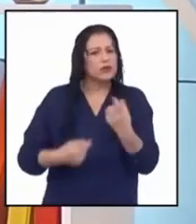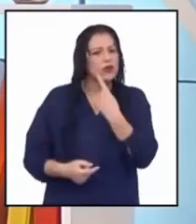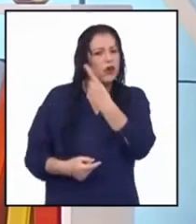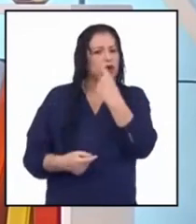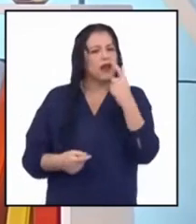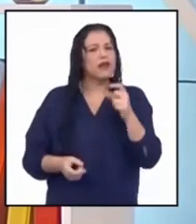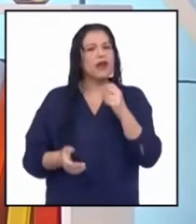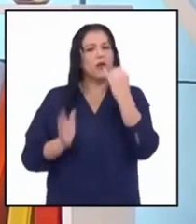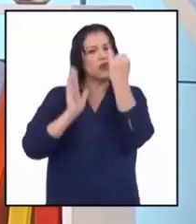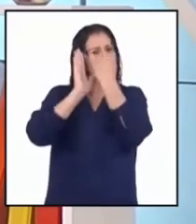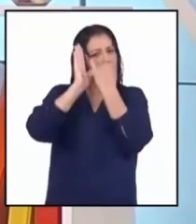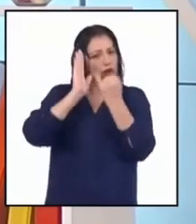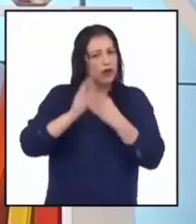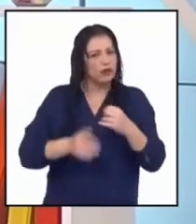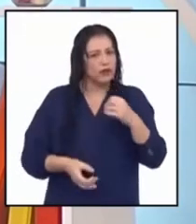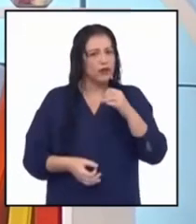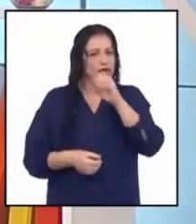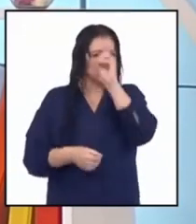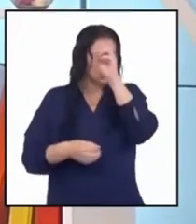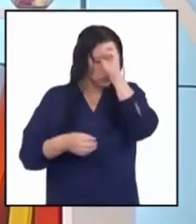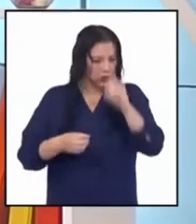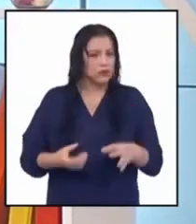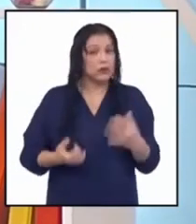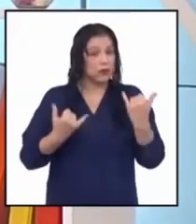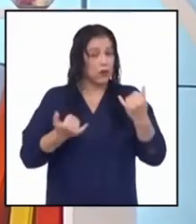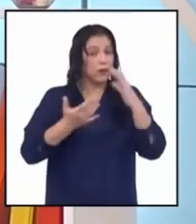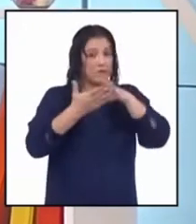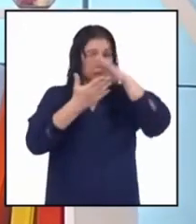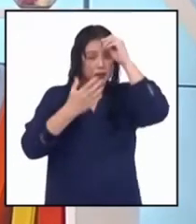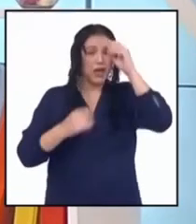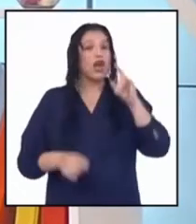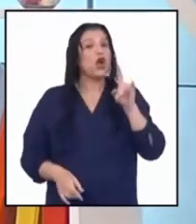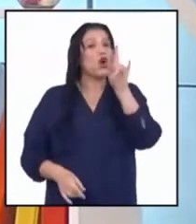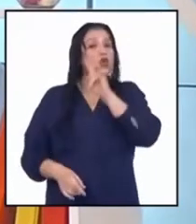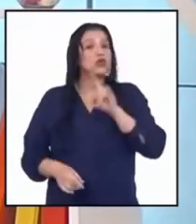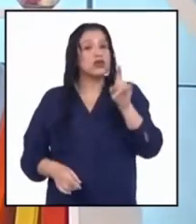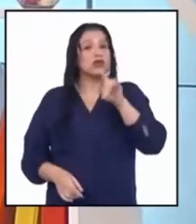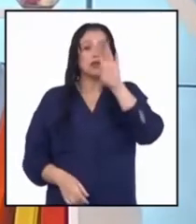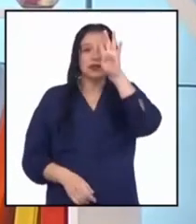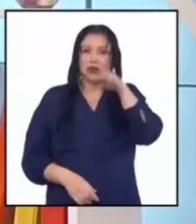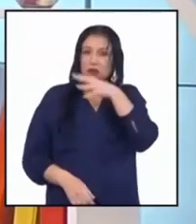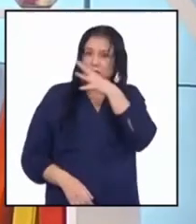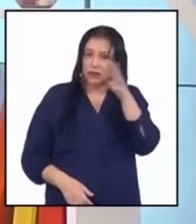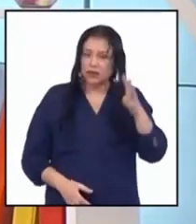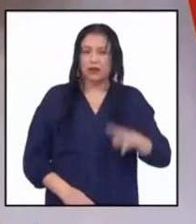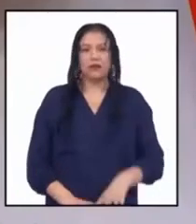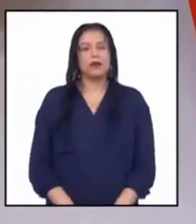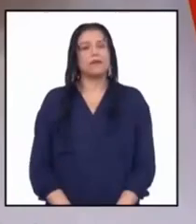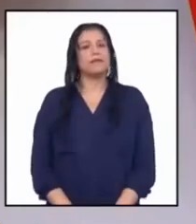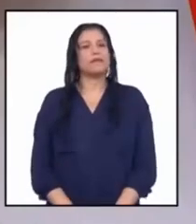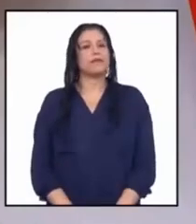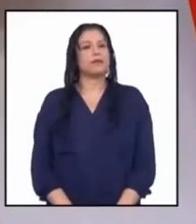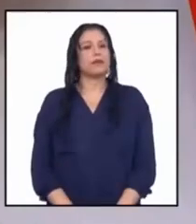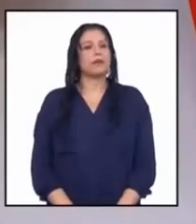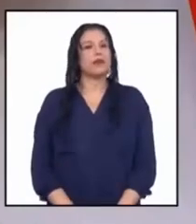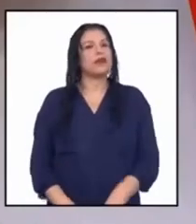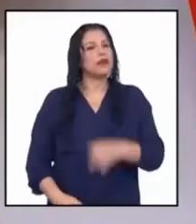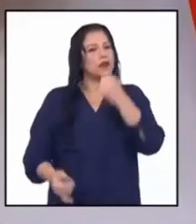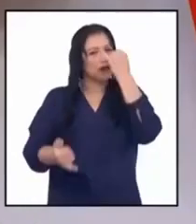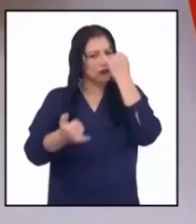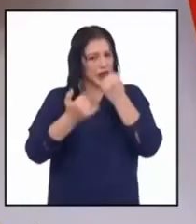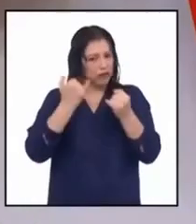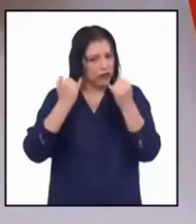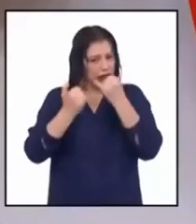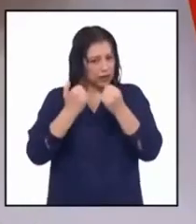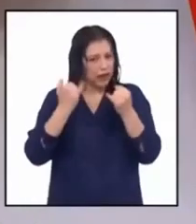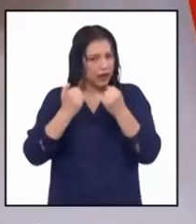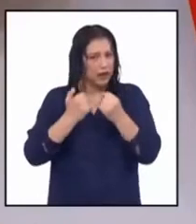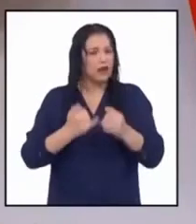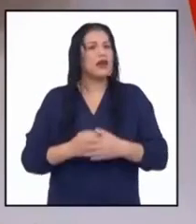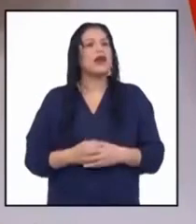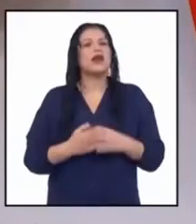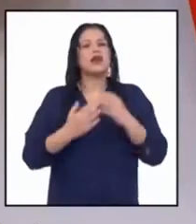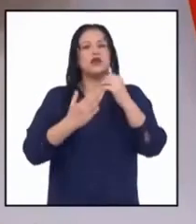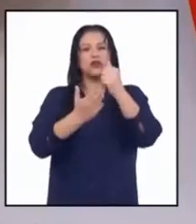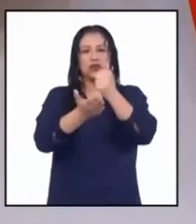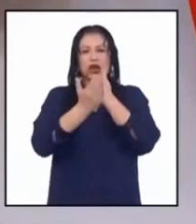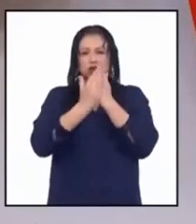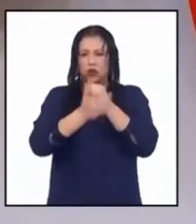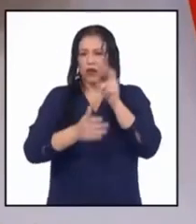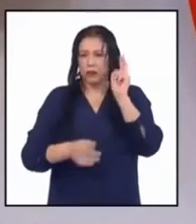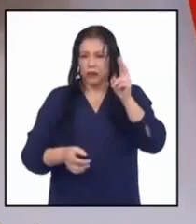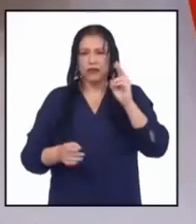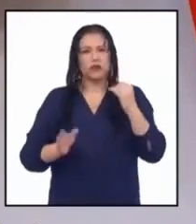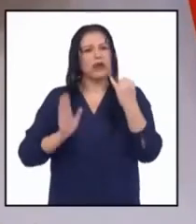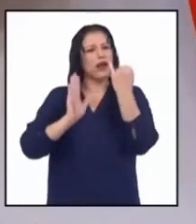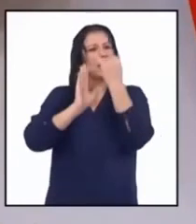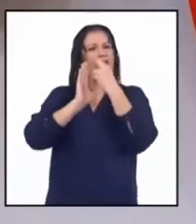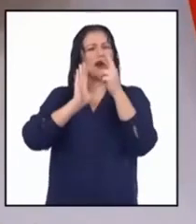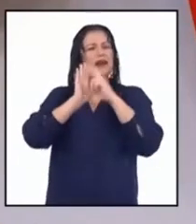gráficos estadísticos estudiados, utilizando la tabla de frecuencias. Y finalmente, la profesora nos ayudó a representar